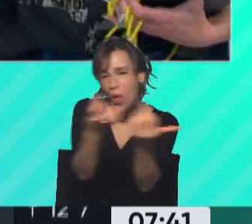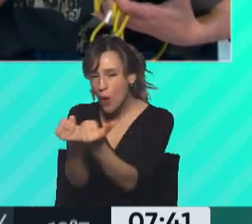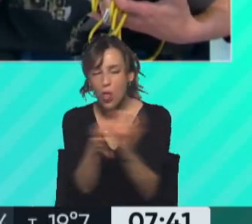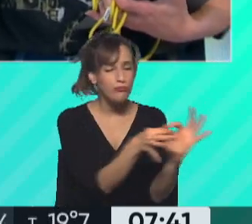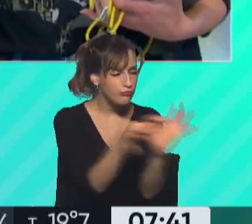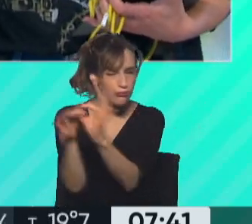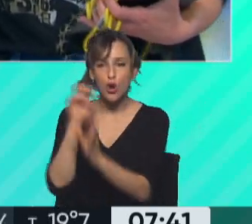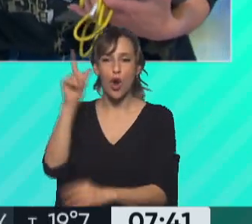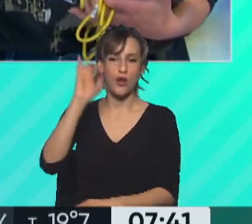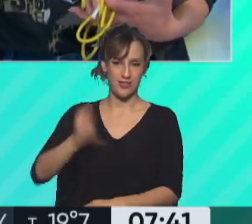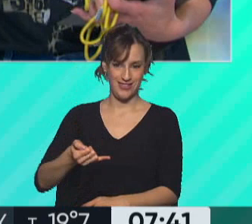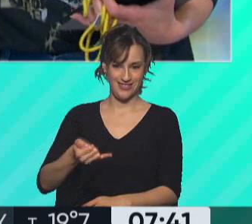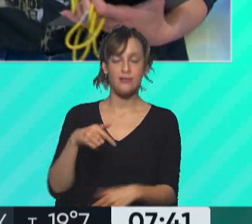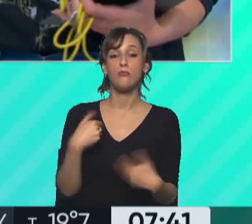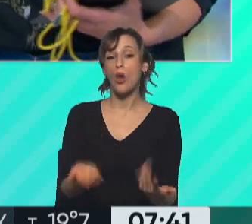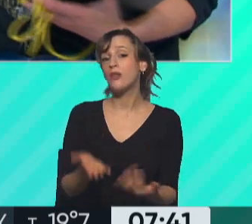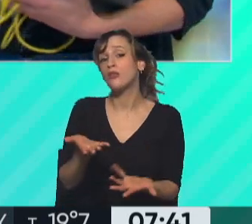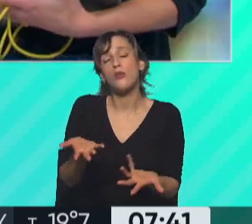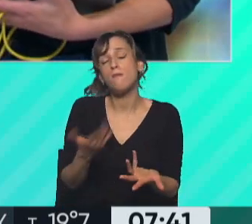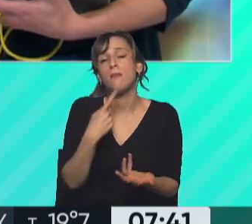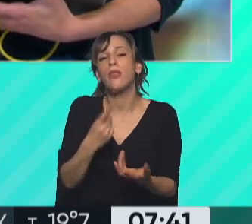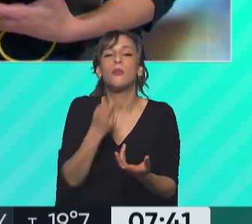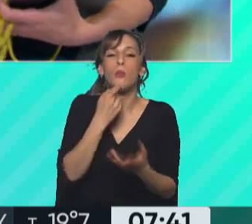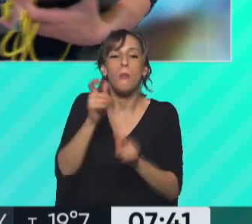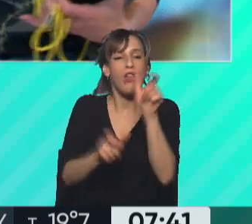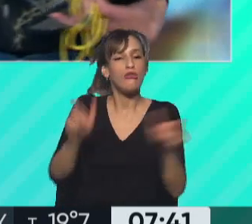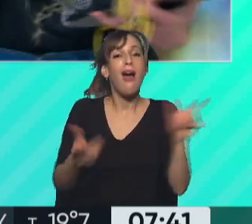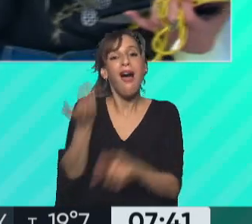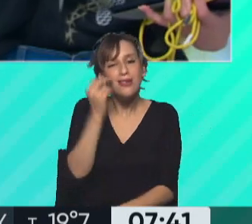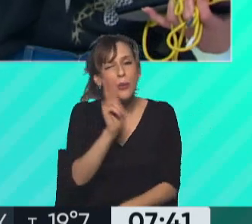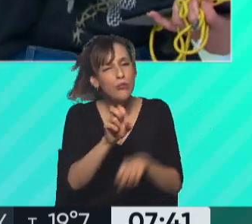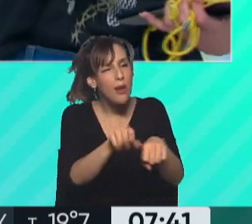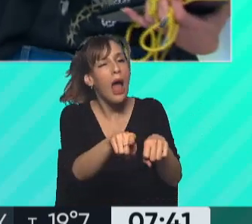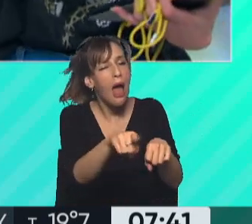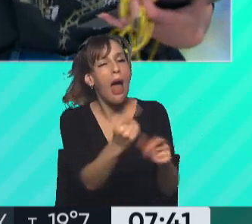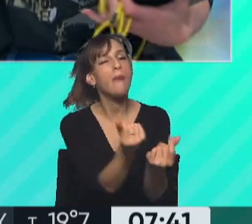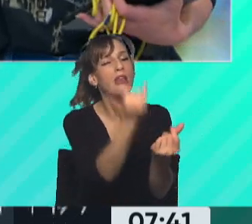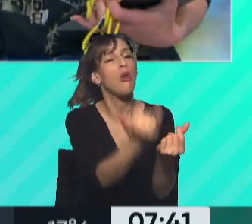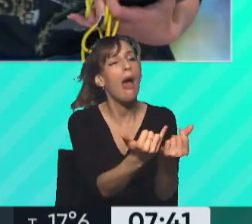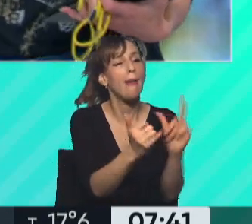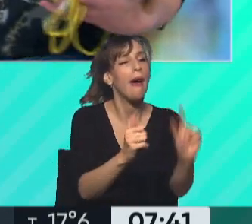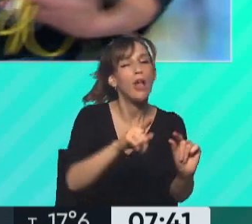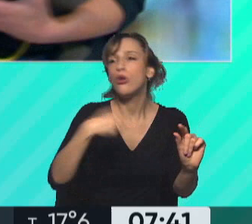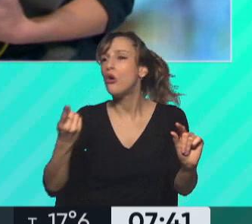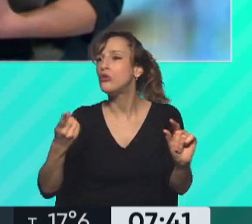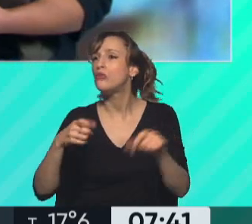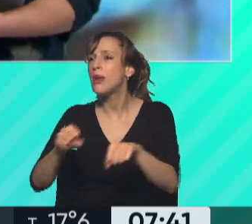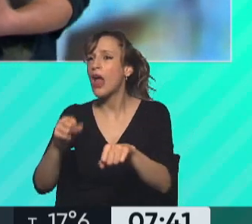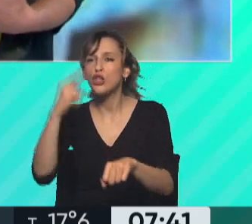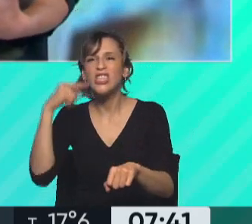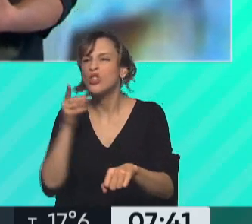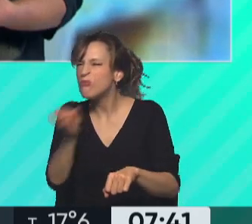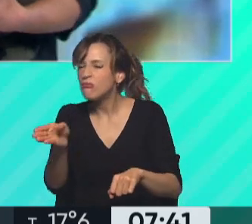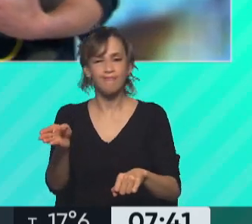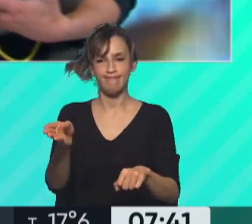el que está del otro lado seguramente diga, bueno, ayer lo vi en el supermercado, pero después fui al chino y no estaba. Digo, claro, está pasando eso.